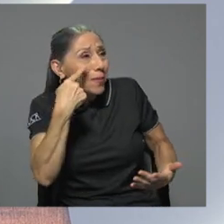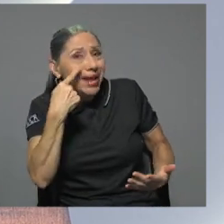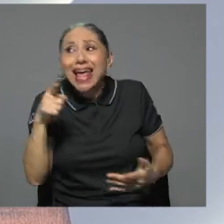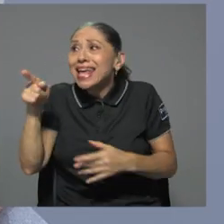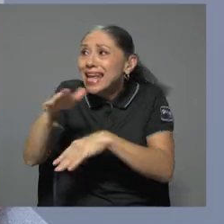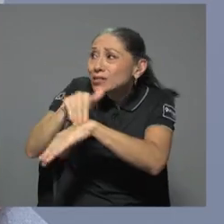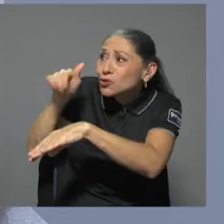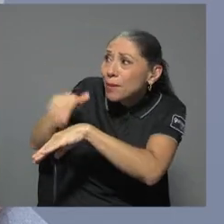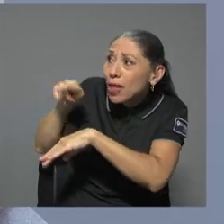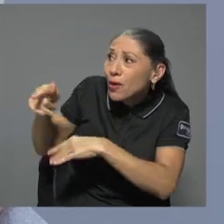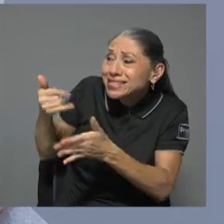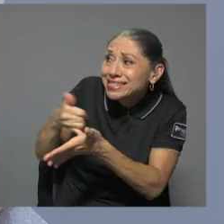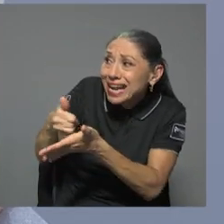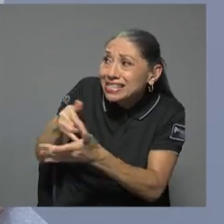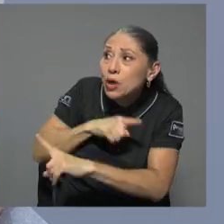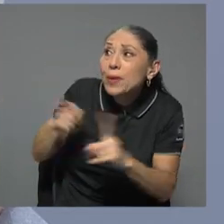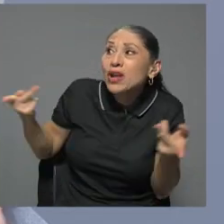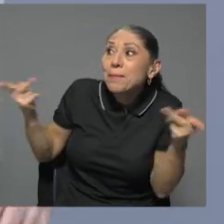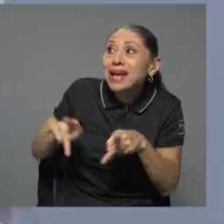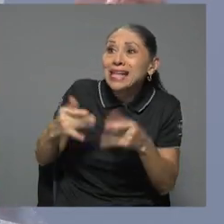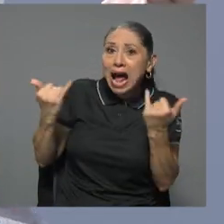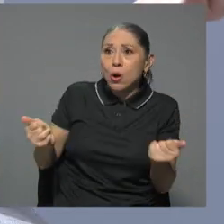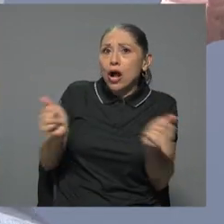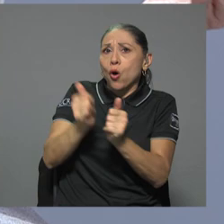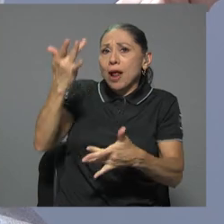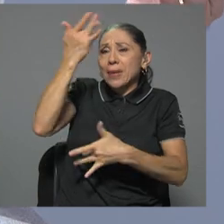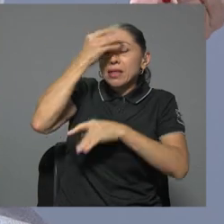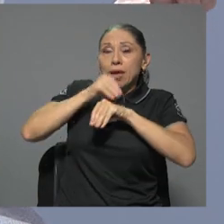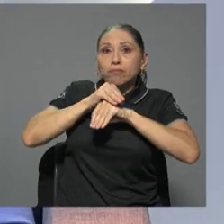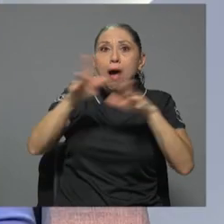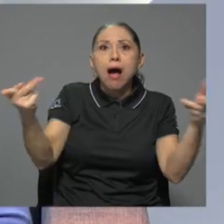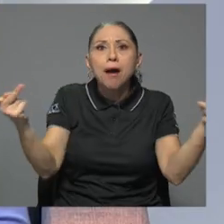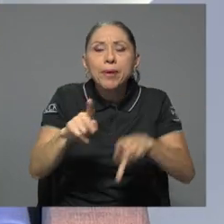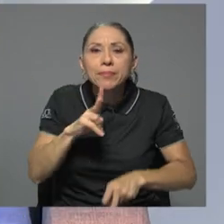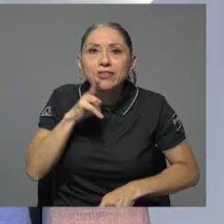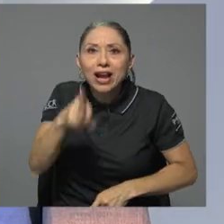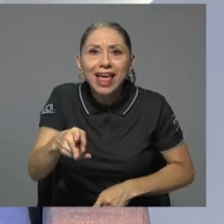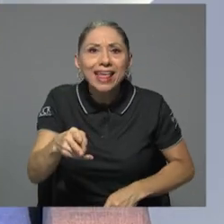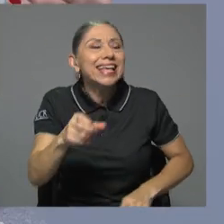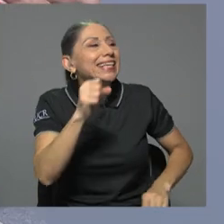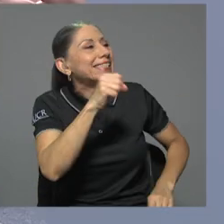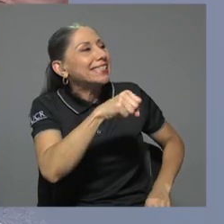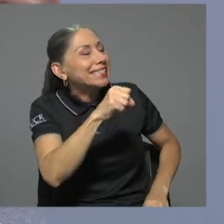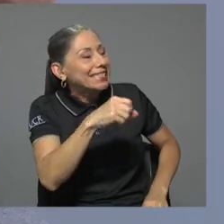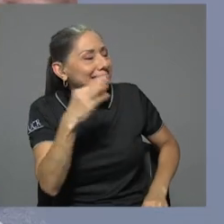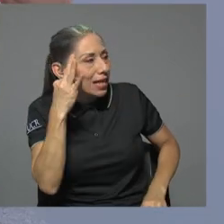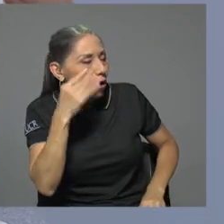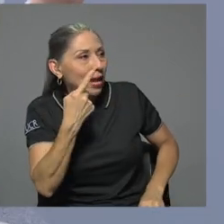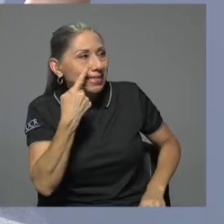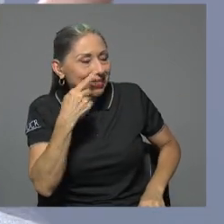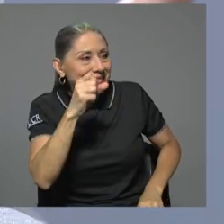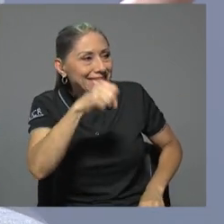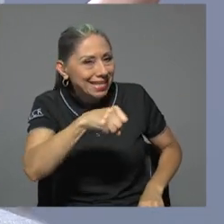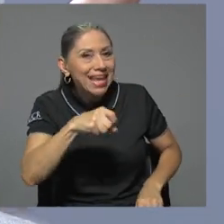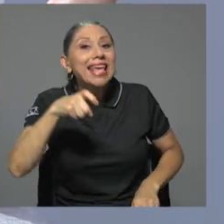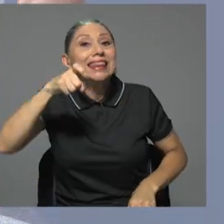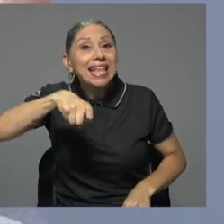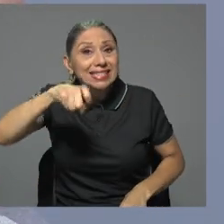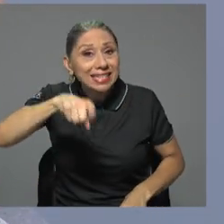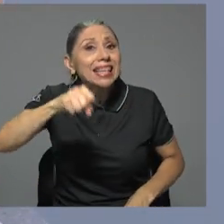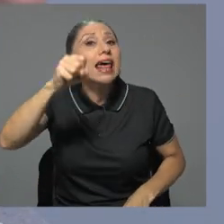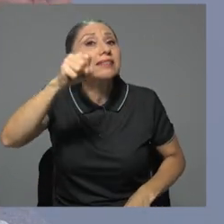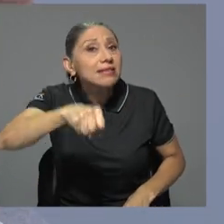pero es que nos estalló con la pandemia una realidad ahora sí señora en la necesidad existe